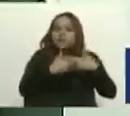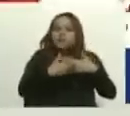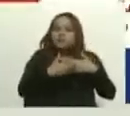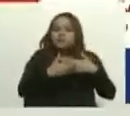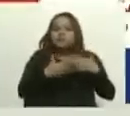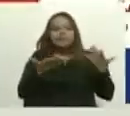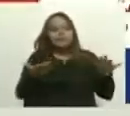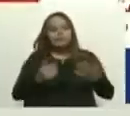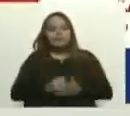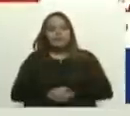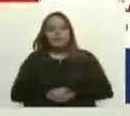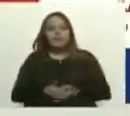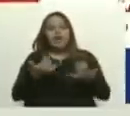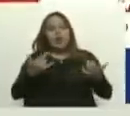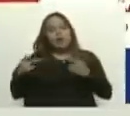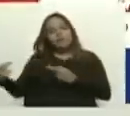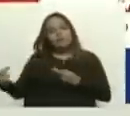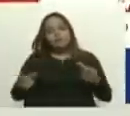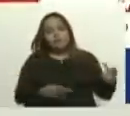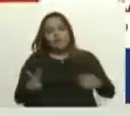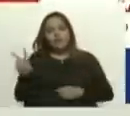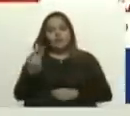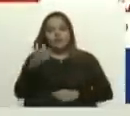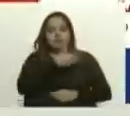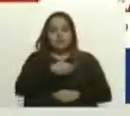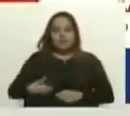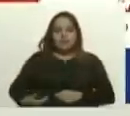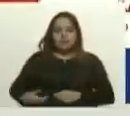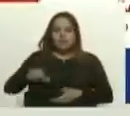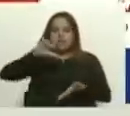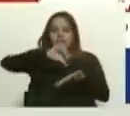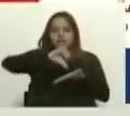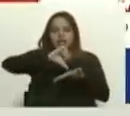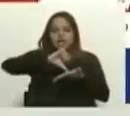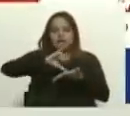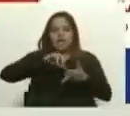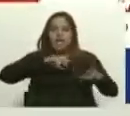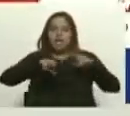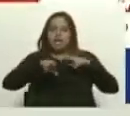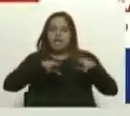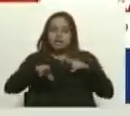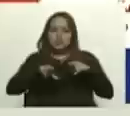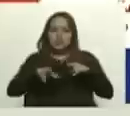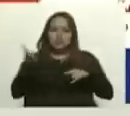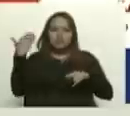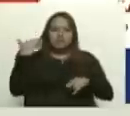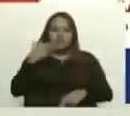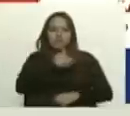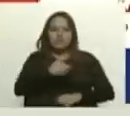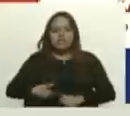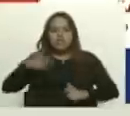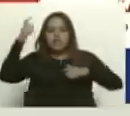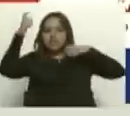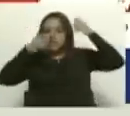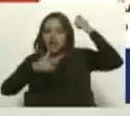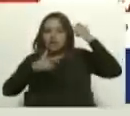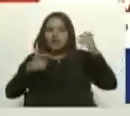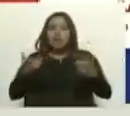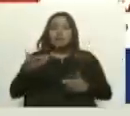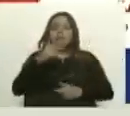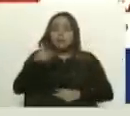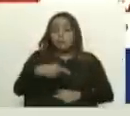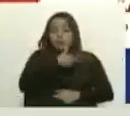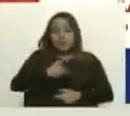Bienvenido a Venezuela, el presidente de Irán. Las relaciones con el comandante Chávez, con el presidente Nicolás Maduro, son